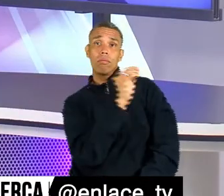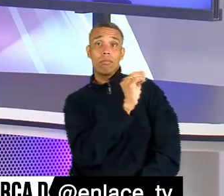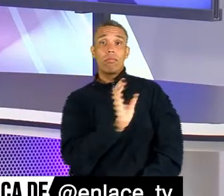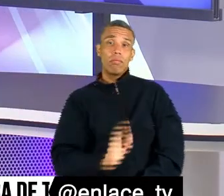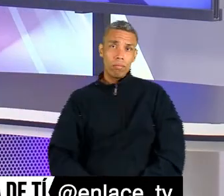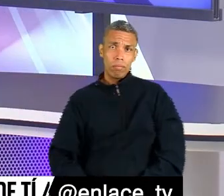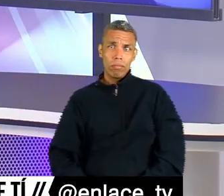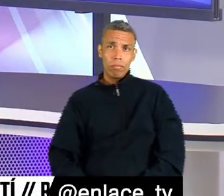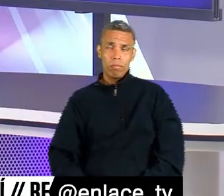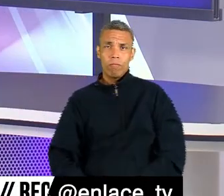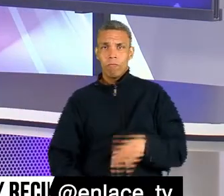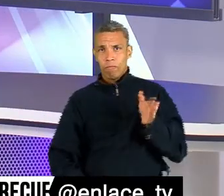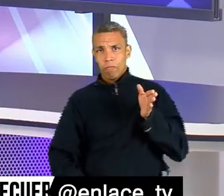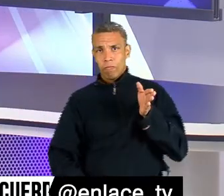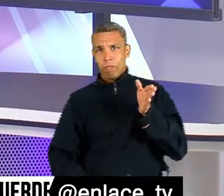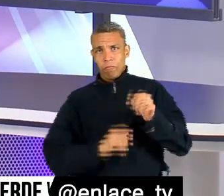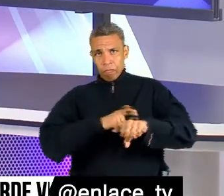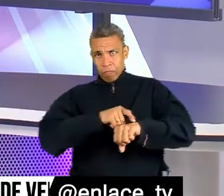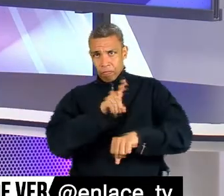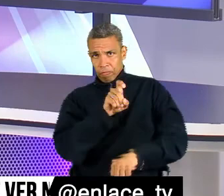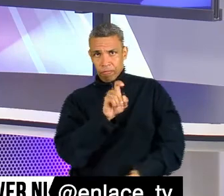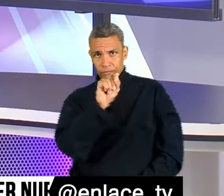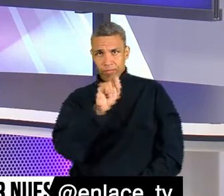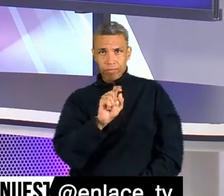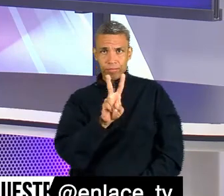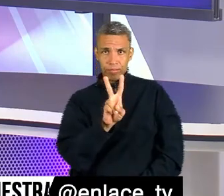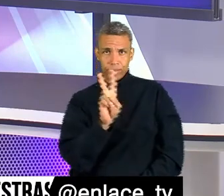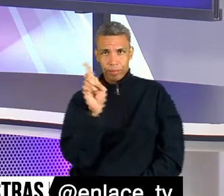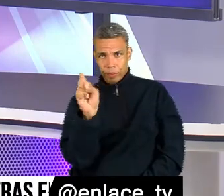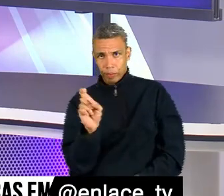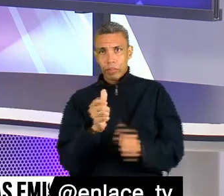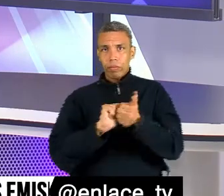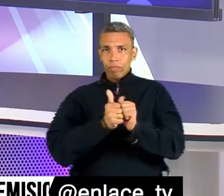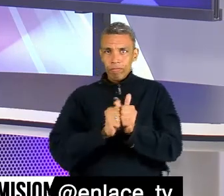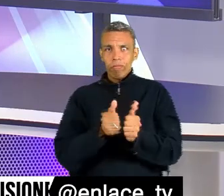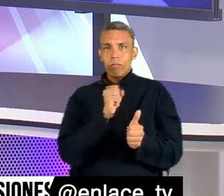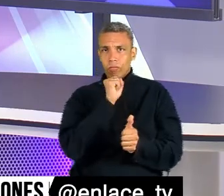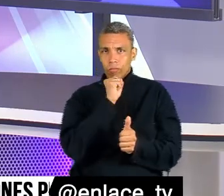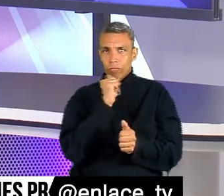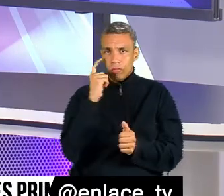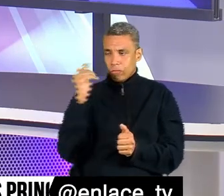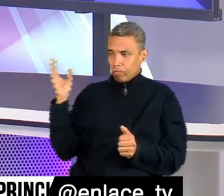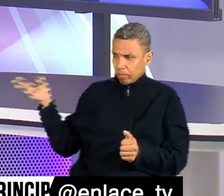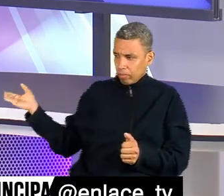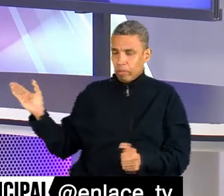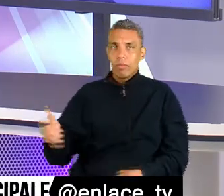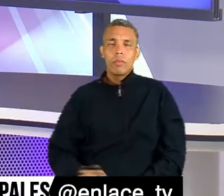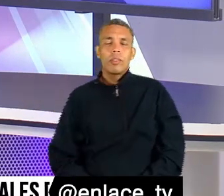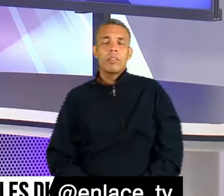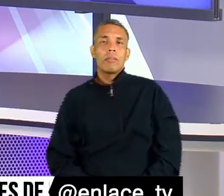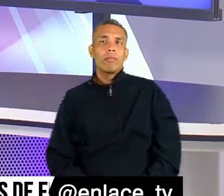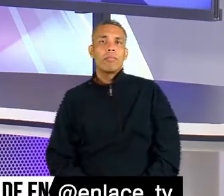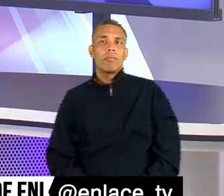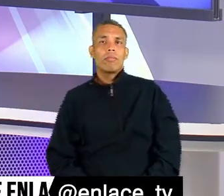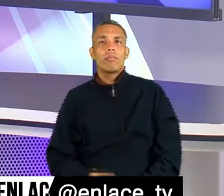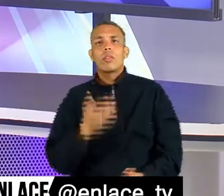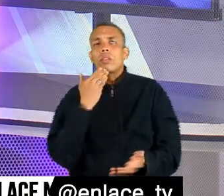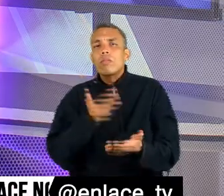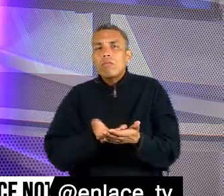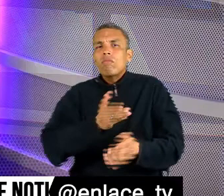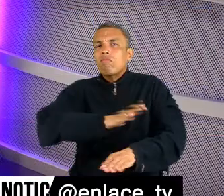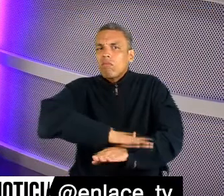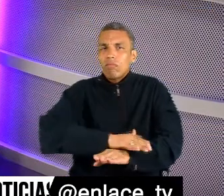Y a las 6:26 minutos llega el momento de compartir los deportes con Luis Alfonso "El Pocho" Molina. Luis Alfonso, buenas tardes. Un torneo